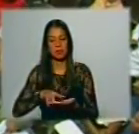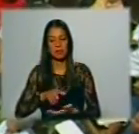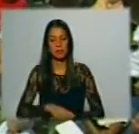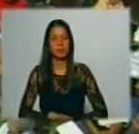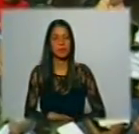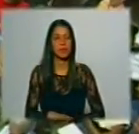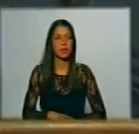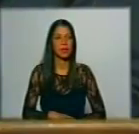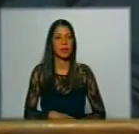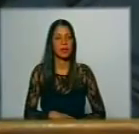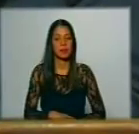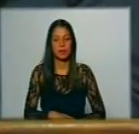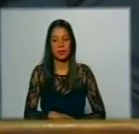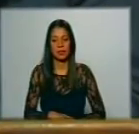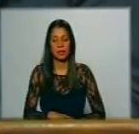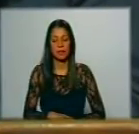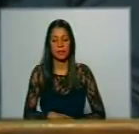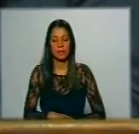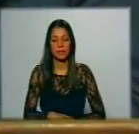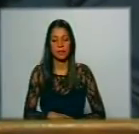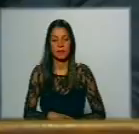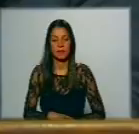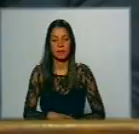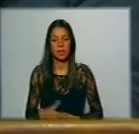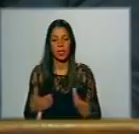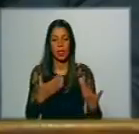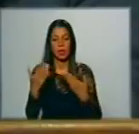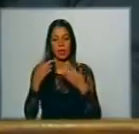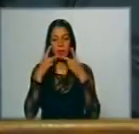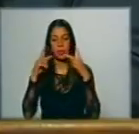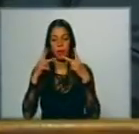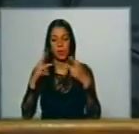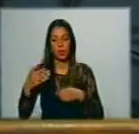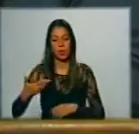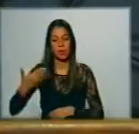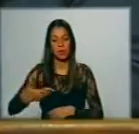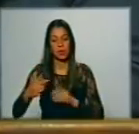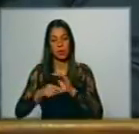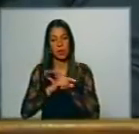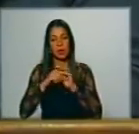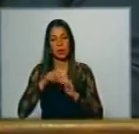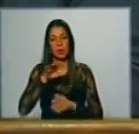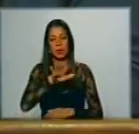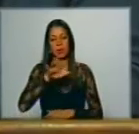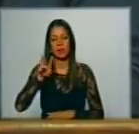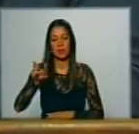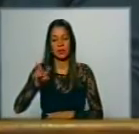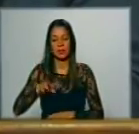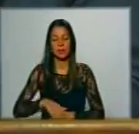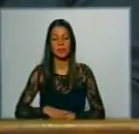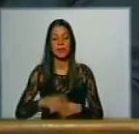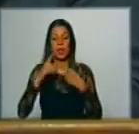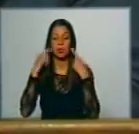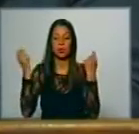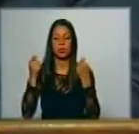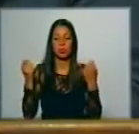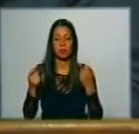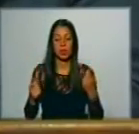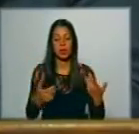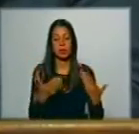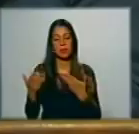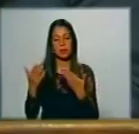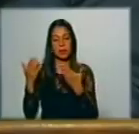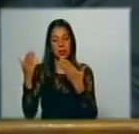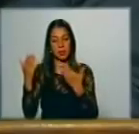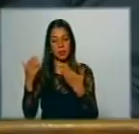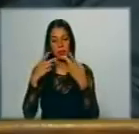artículo. De los servicios públicos esenciales, artículo 52. Se declaran servicios